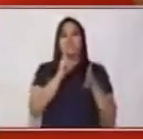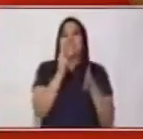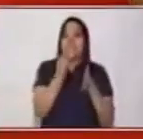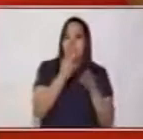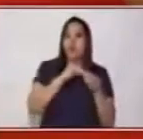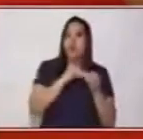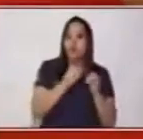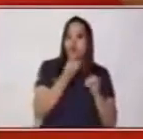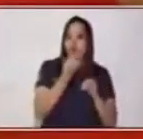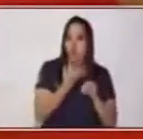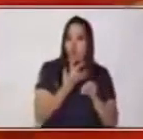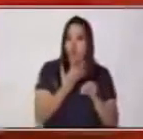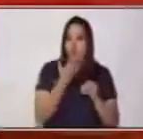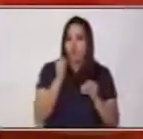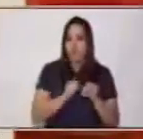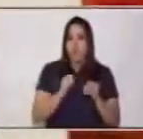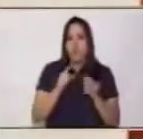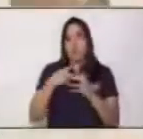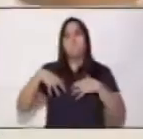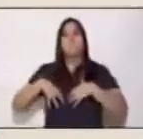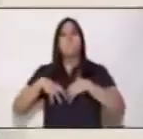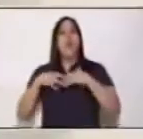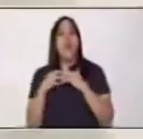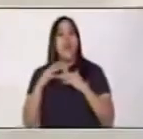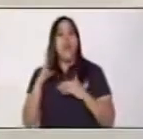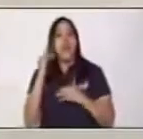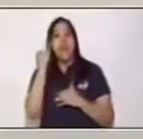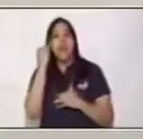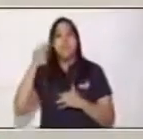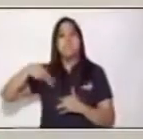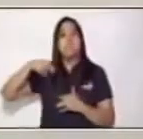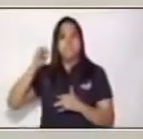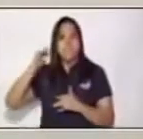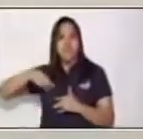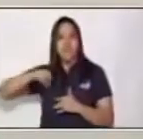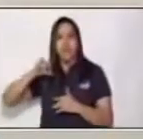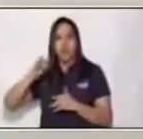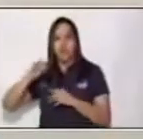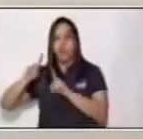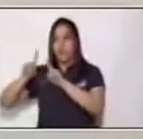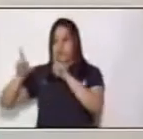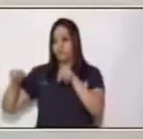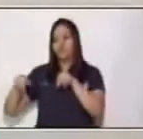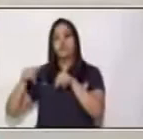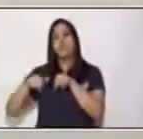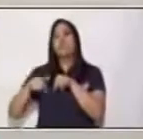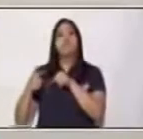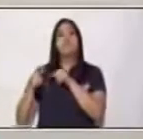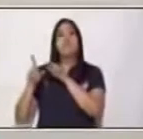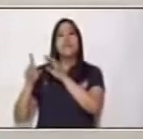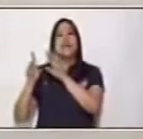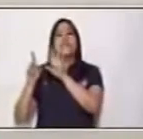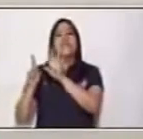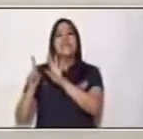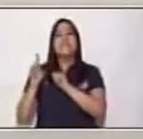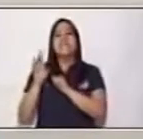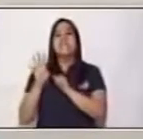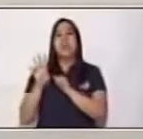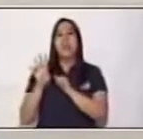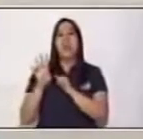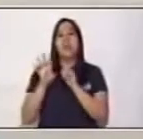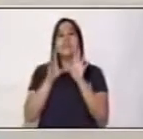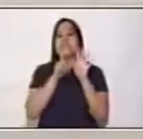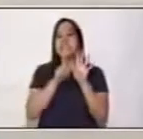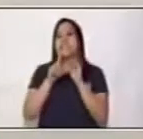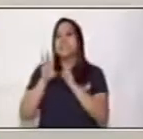Vamos a crear el binomio raíz cúbica de 64. Vamos a ver, tus habilidades. Es